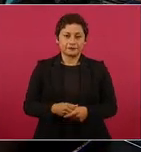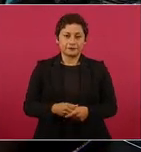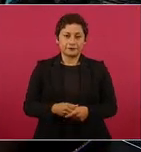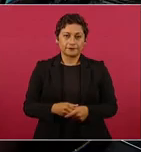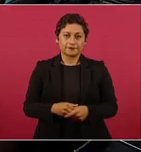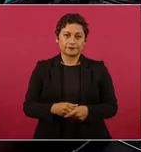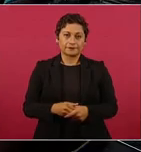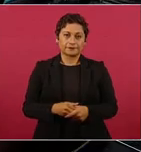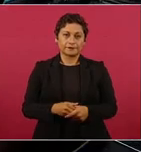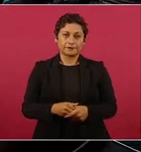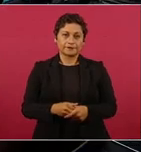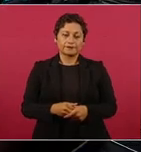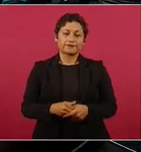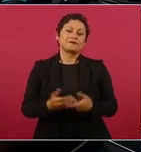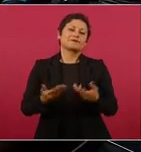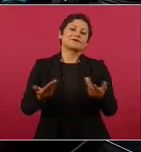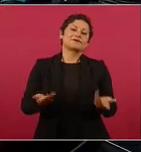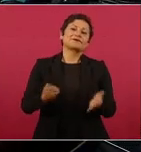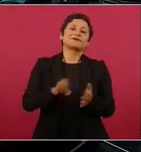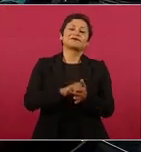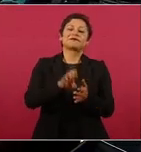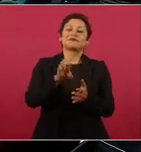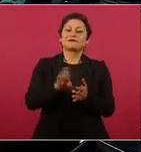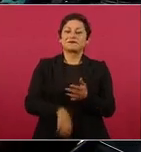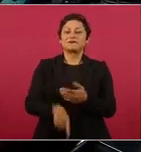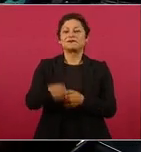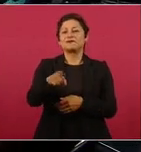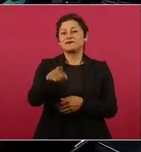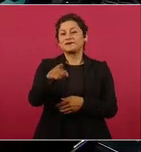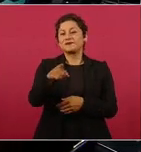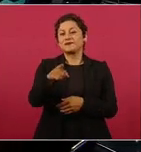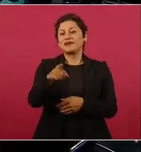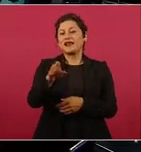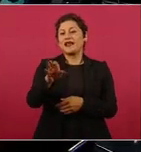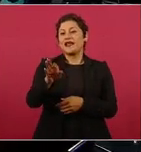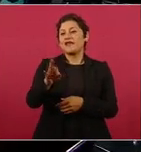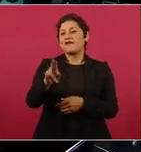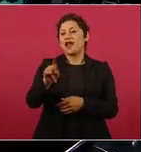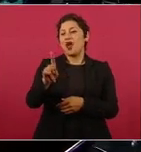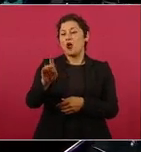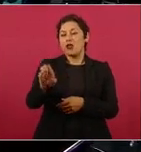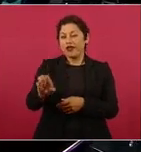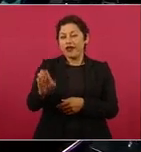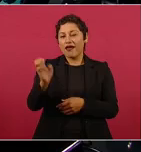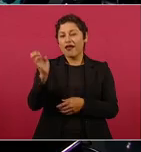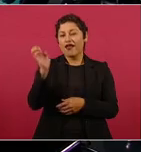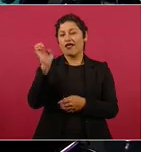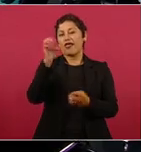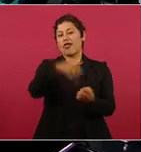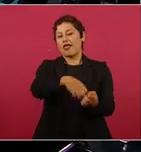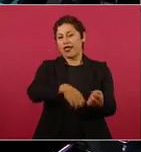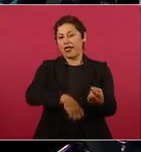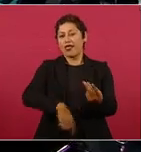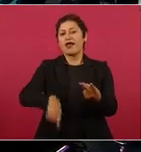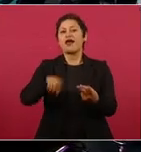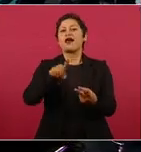Ya lo del fraude, lo del querer manipular al pueblo,